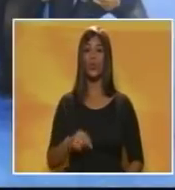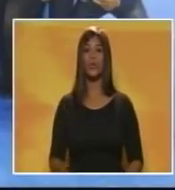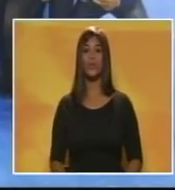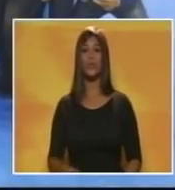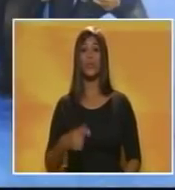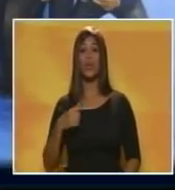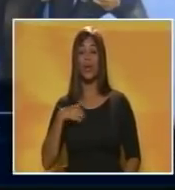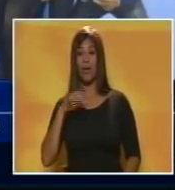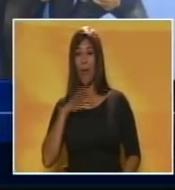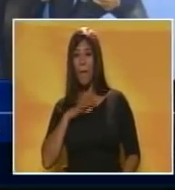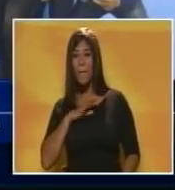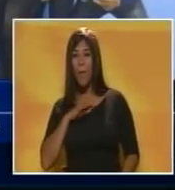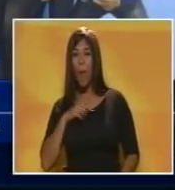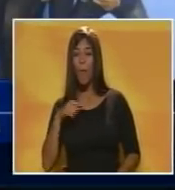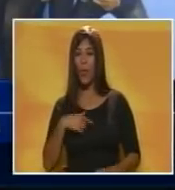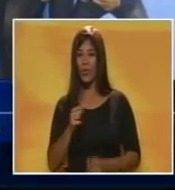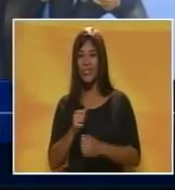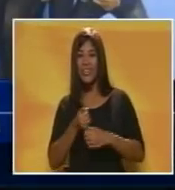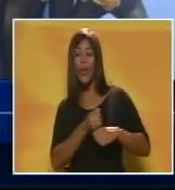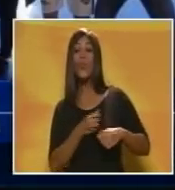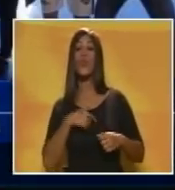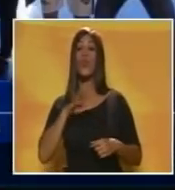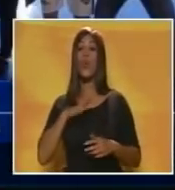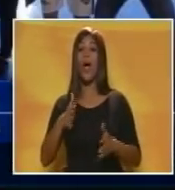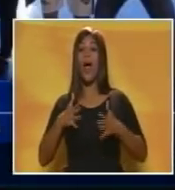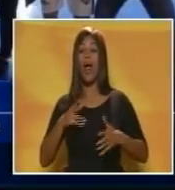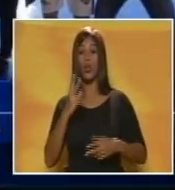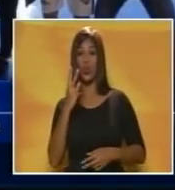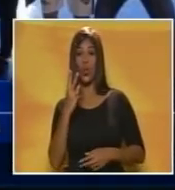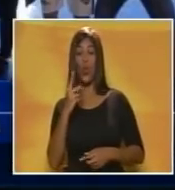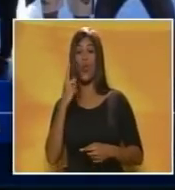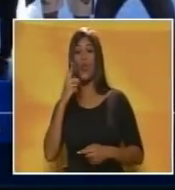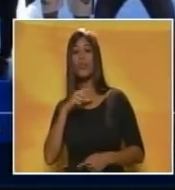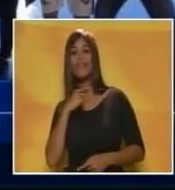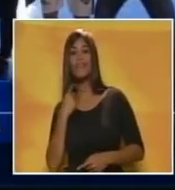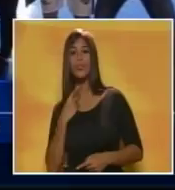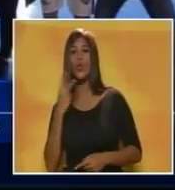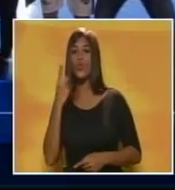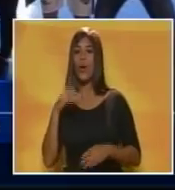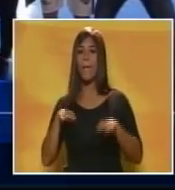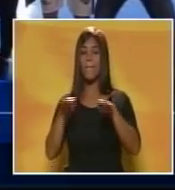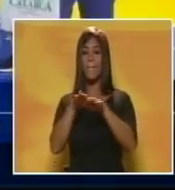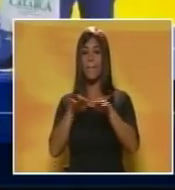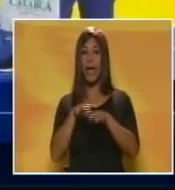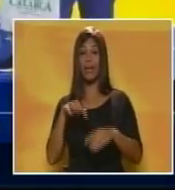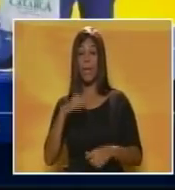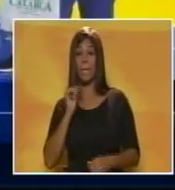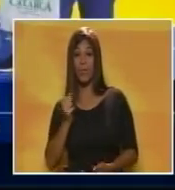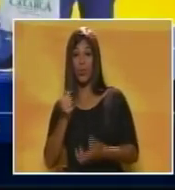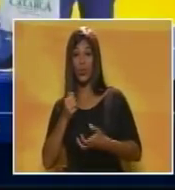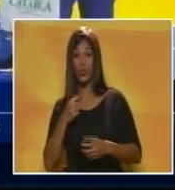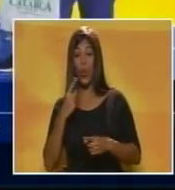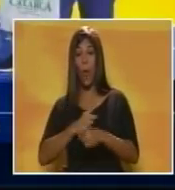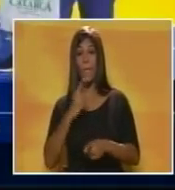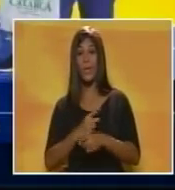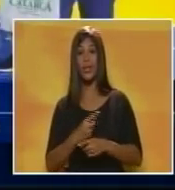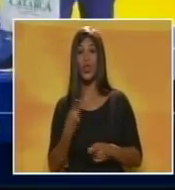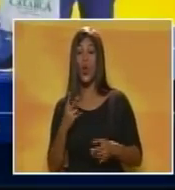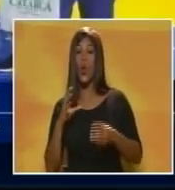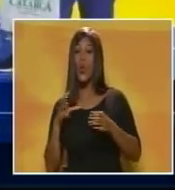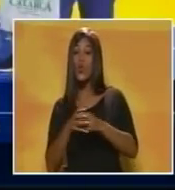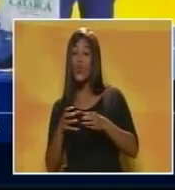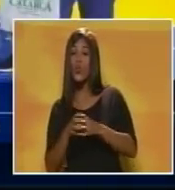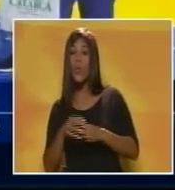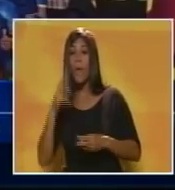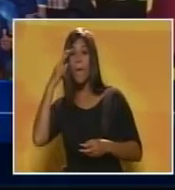deltanos dejaron marca de 2 ganados, 1 perdido y un empate en el exigente torneo, que también contaba con los 2 clubes neogranadinos,